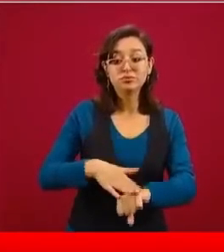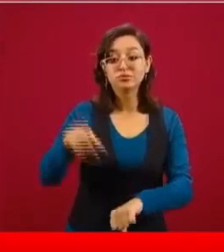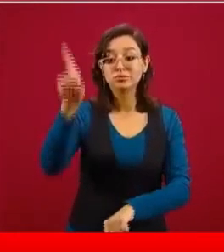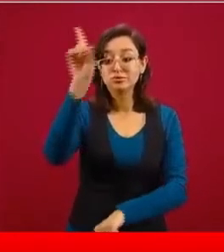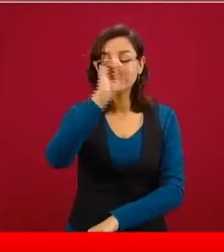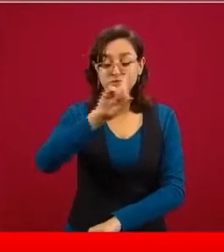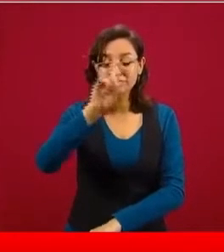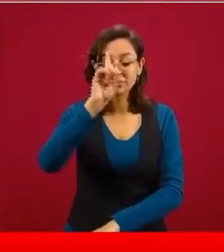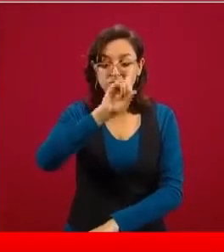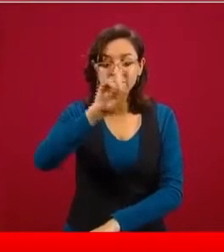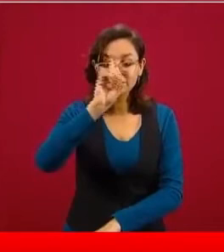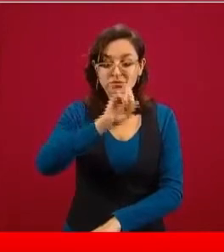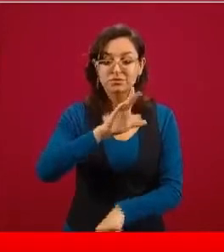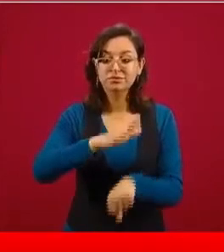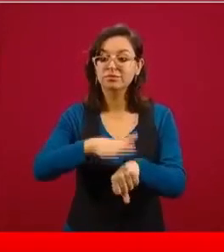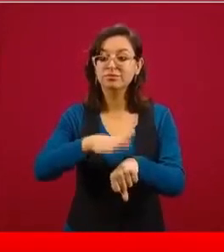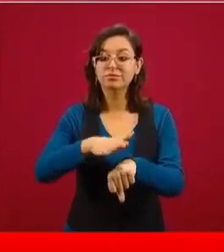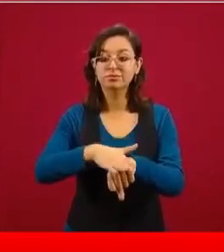a que